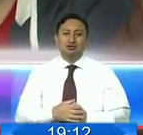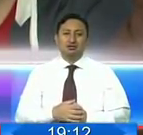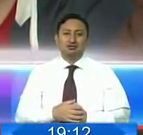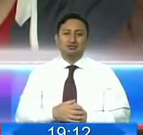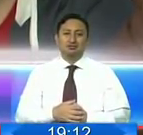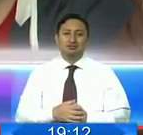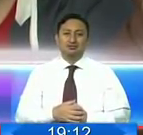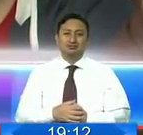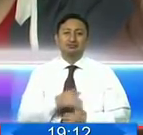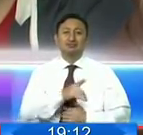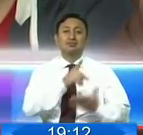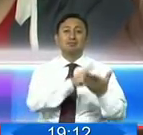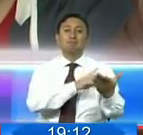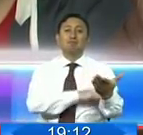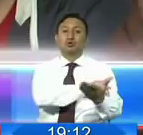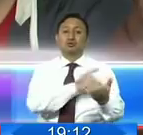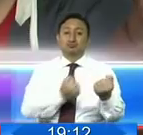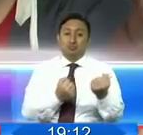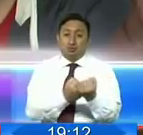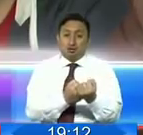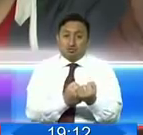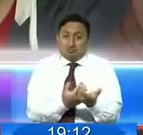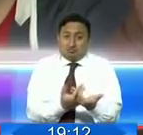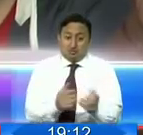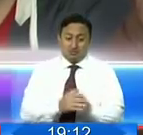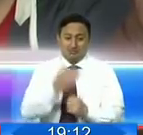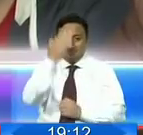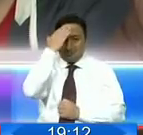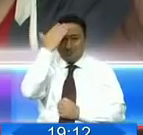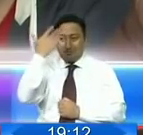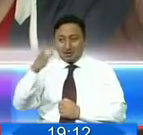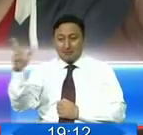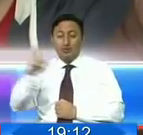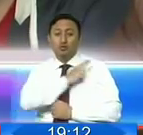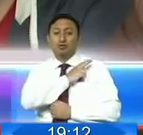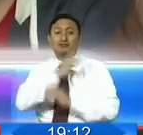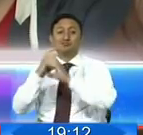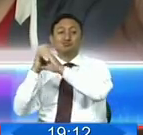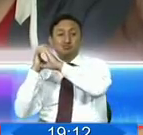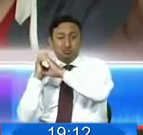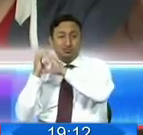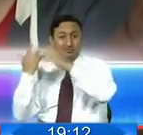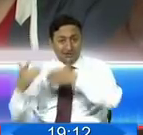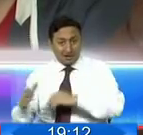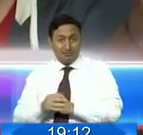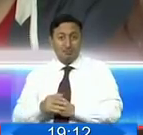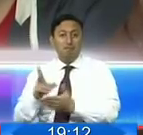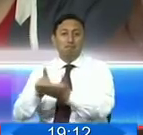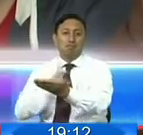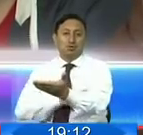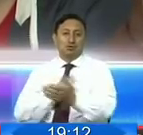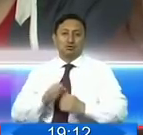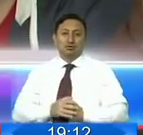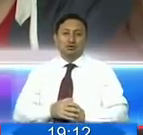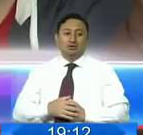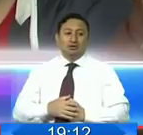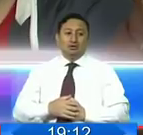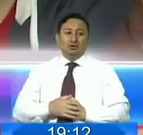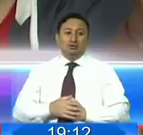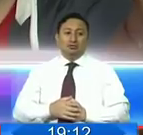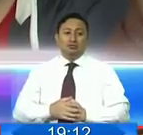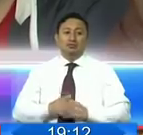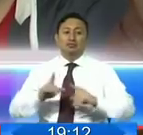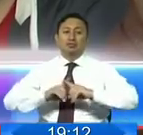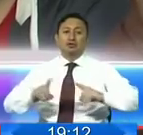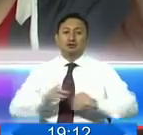tipo de proyecto que lo avale conocemos la existencia del proyecto de universidad san francisco pero proyectos como ese tienen que ser discutidos y tienen que